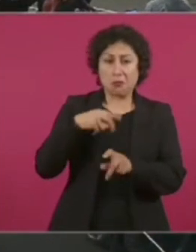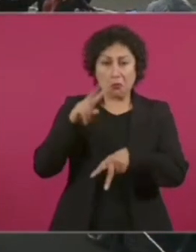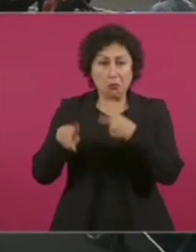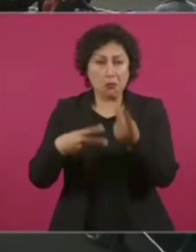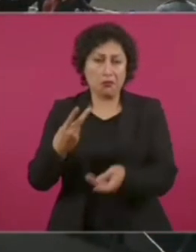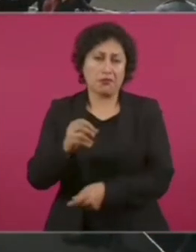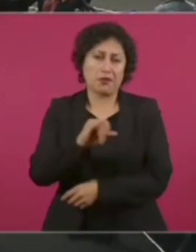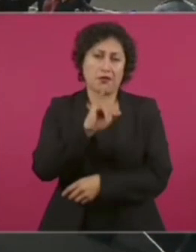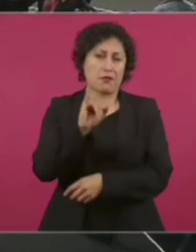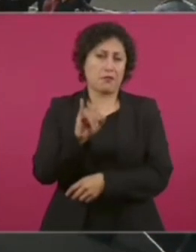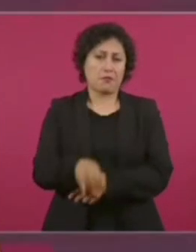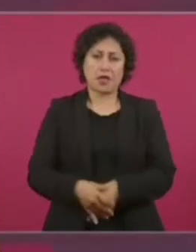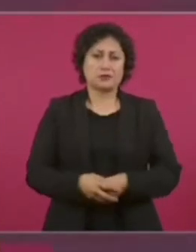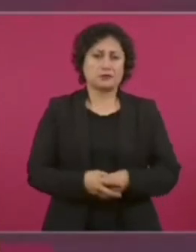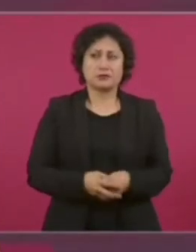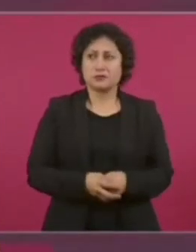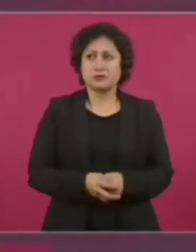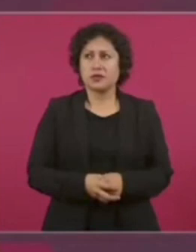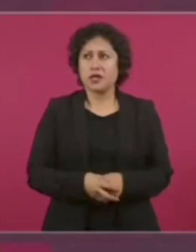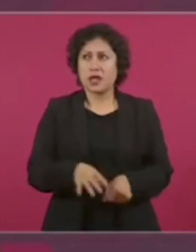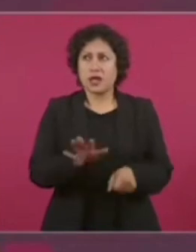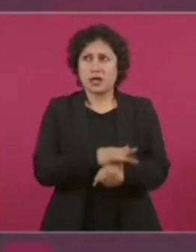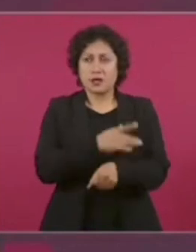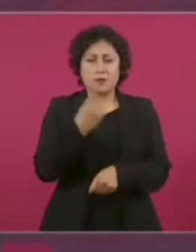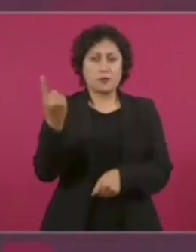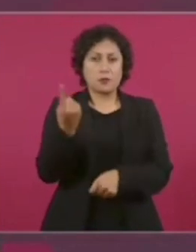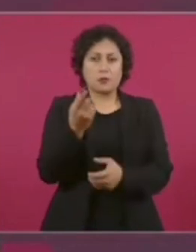Nunca he ido. Porque desde el principio.